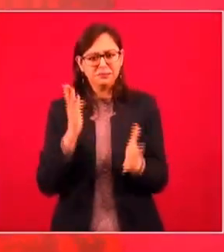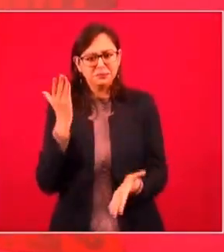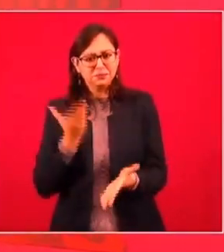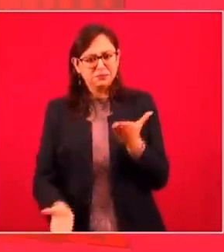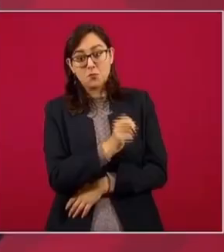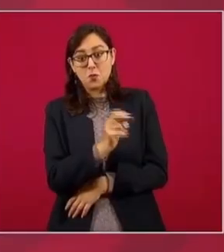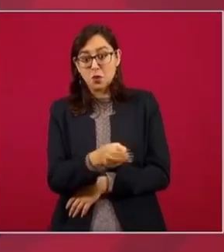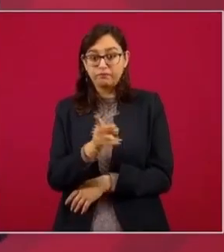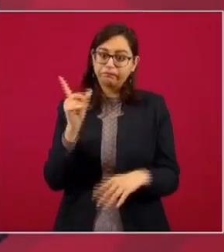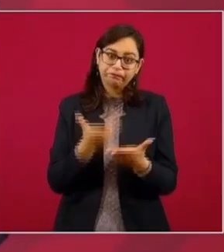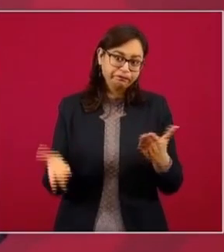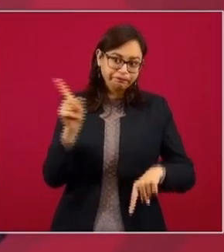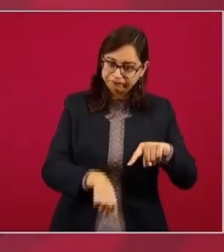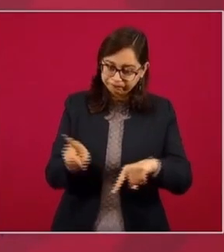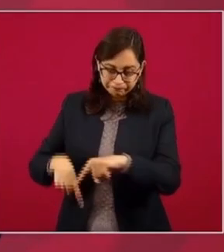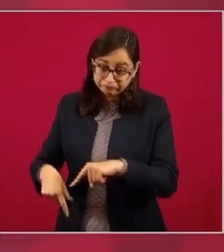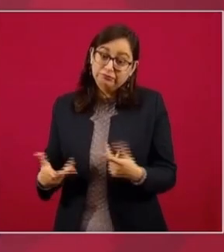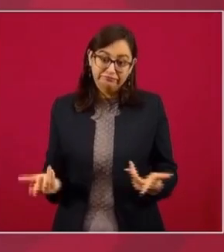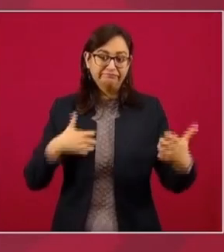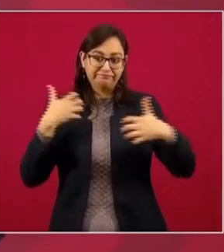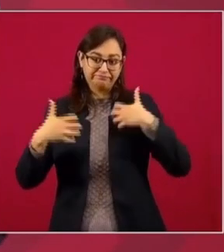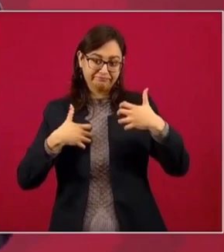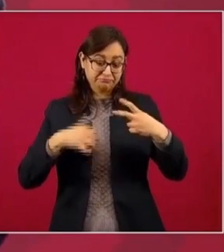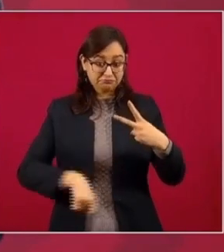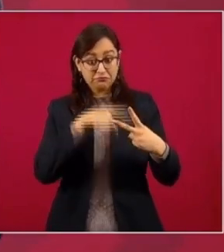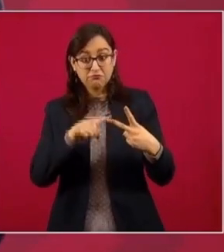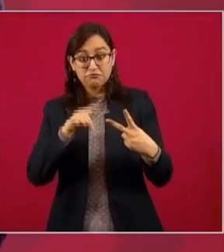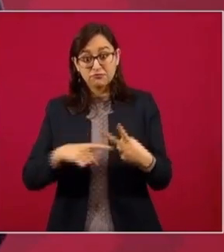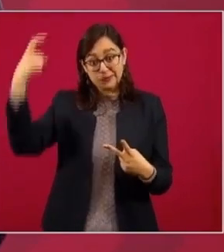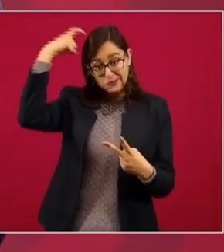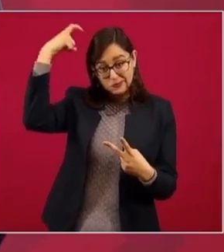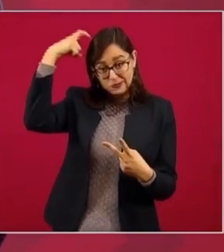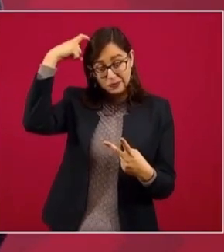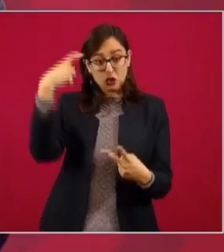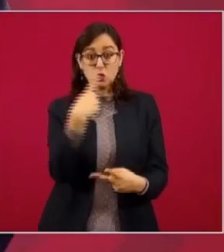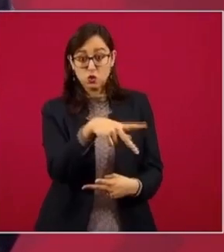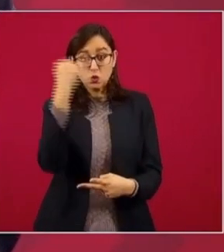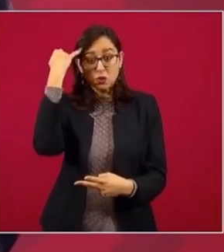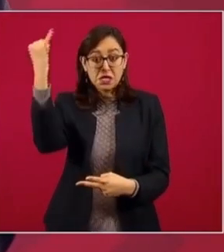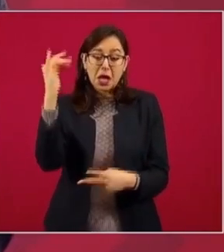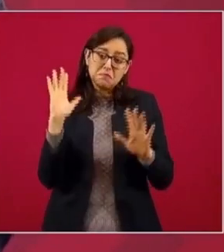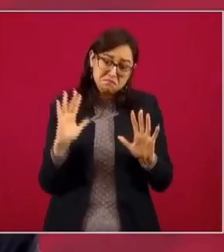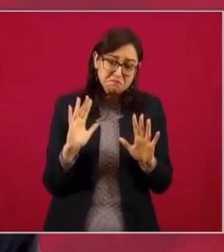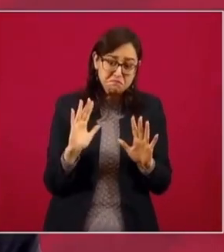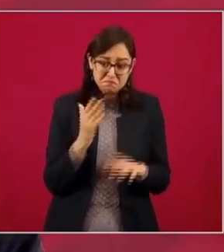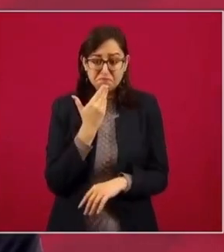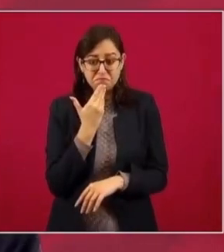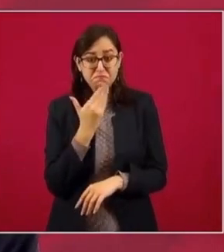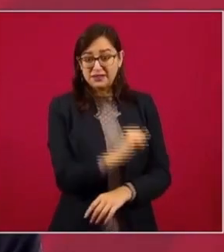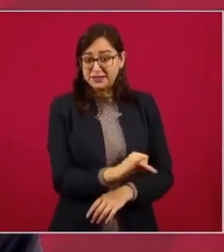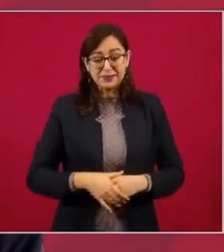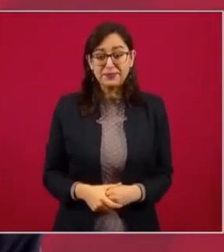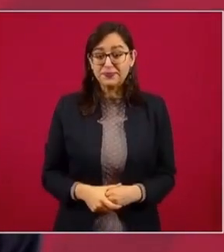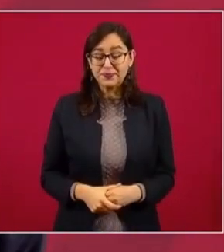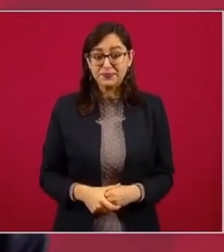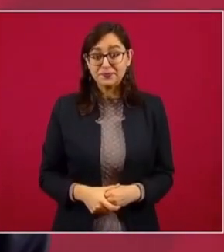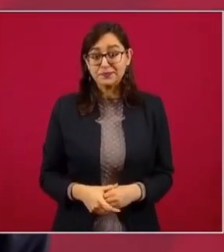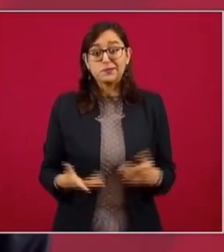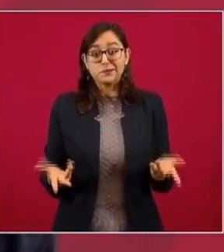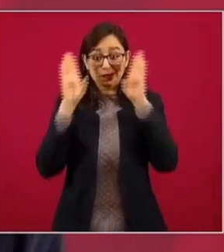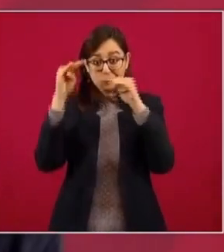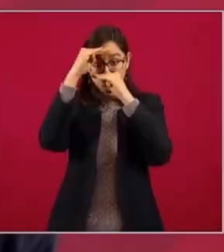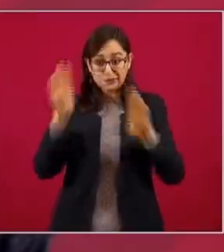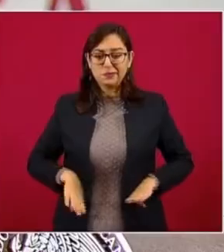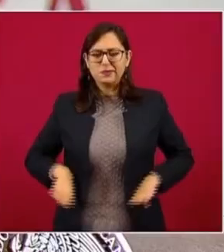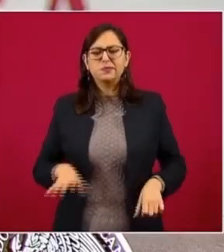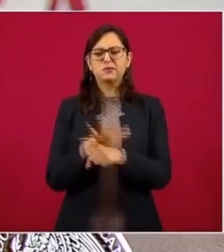paladines de la libertad. La otra razón es por una cuestión ideológica, que es muy legítimo. Que sean conservadores. Por lo general, el conservador es clasista,